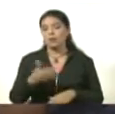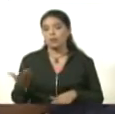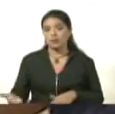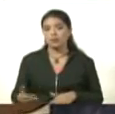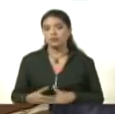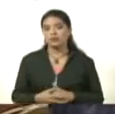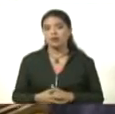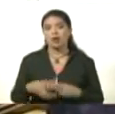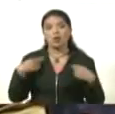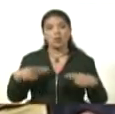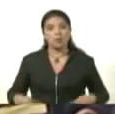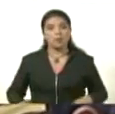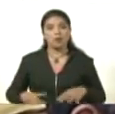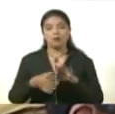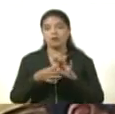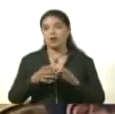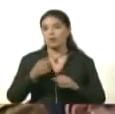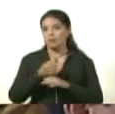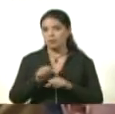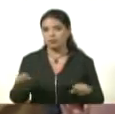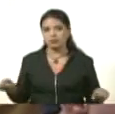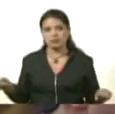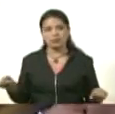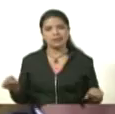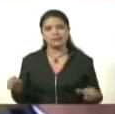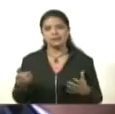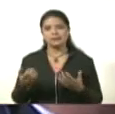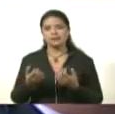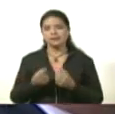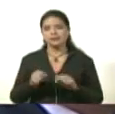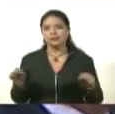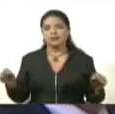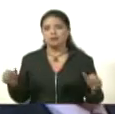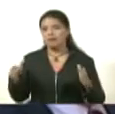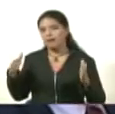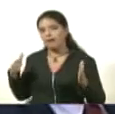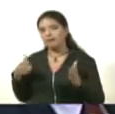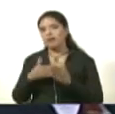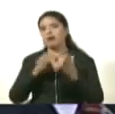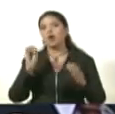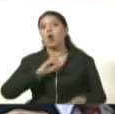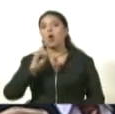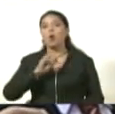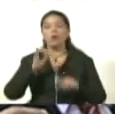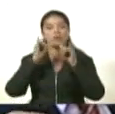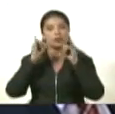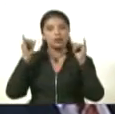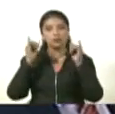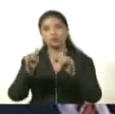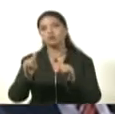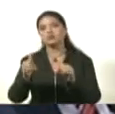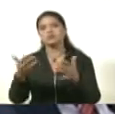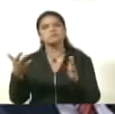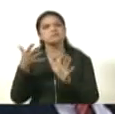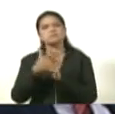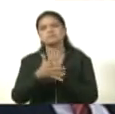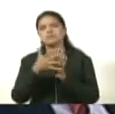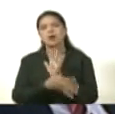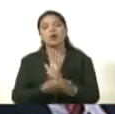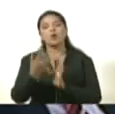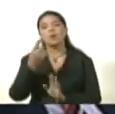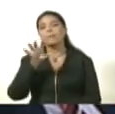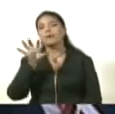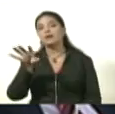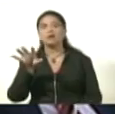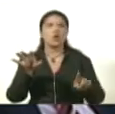la humanidad no puede ser que ataque o denuncie lo sucedido en un país y no